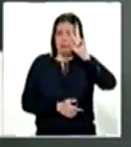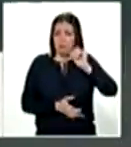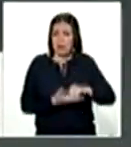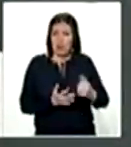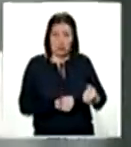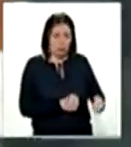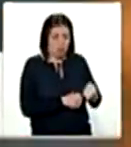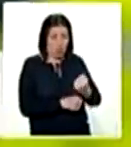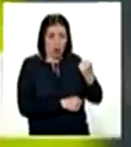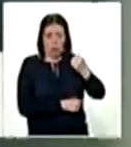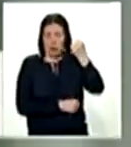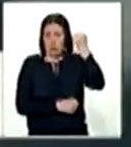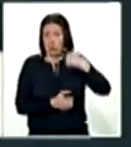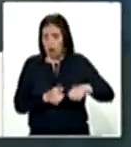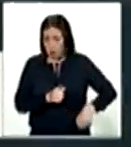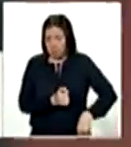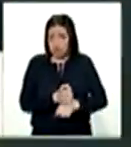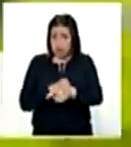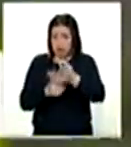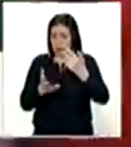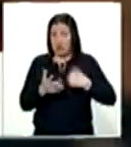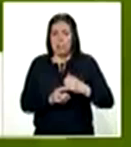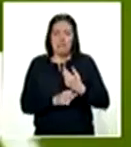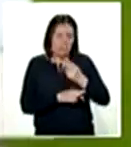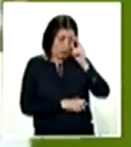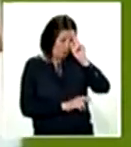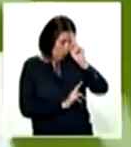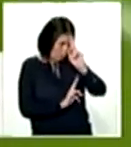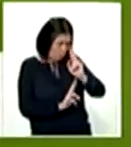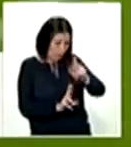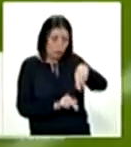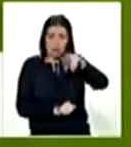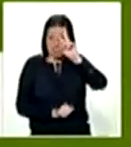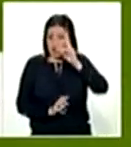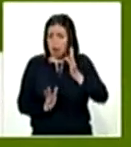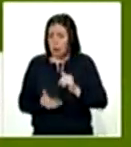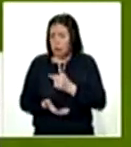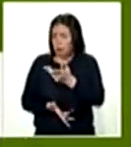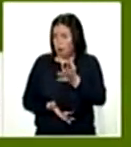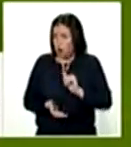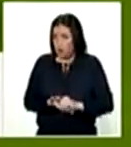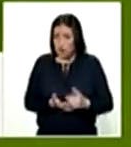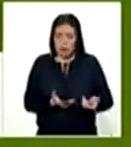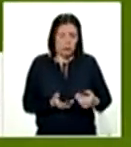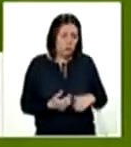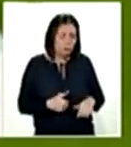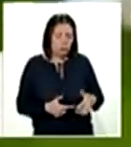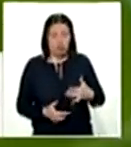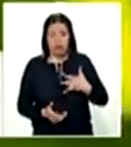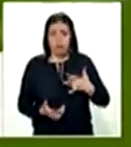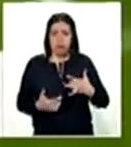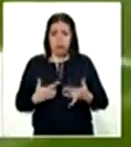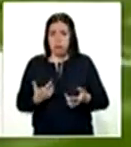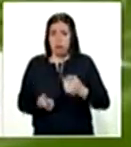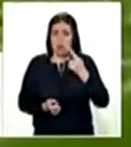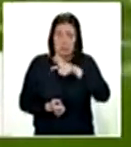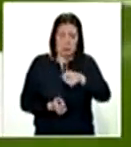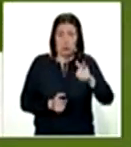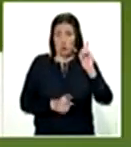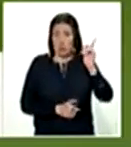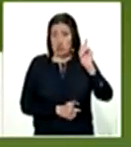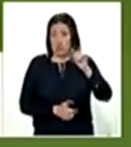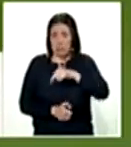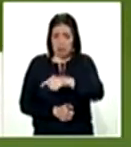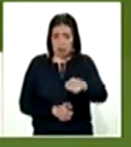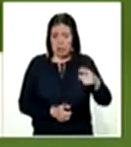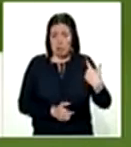goles defiende la patria, redimiendo el honor nacional. Su gallardía lo han hecho líder, lo han